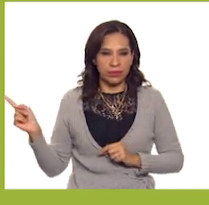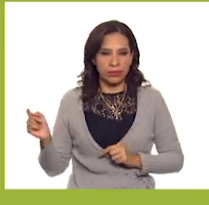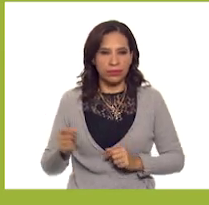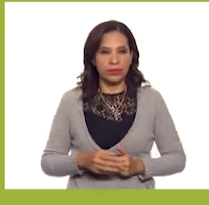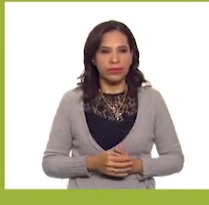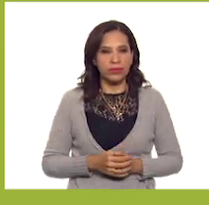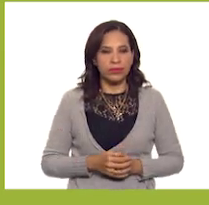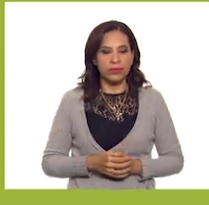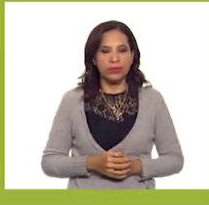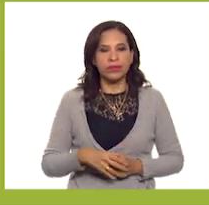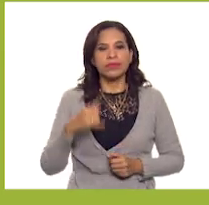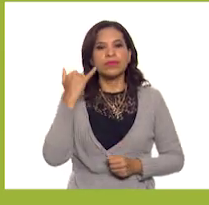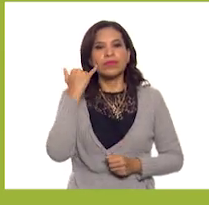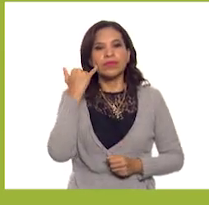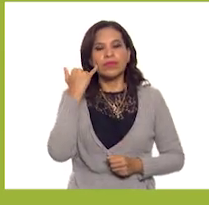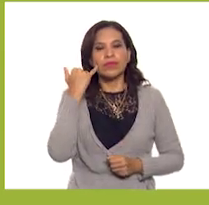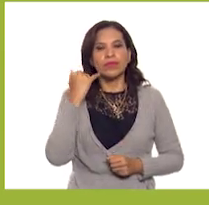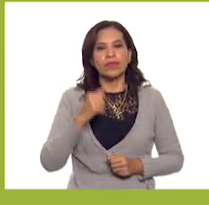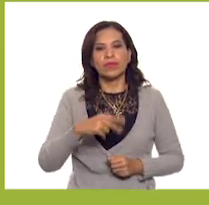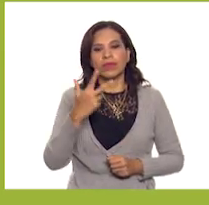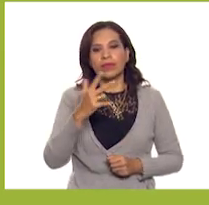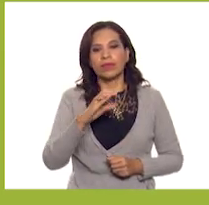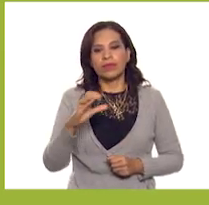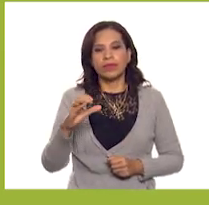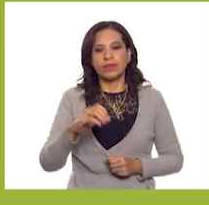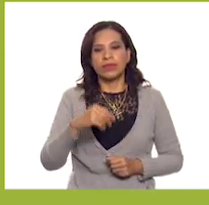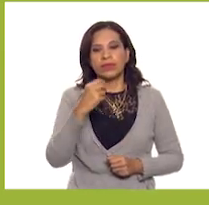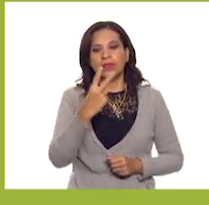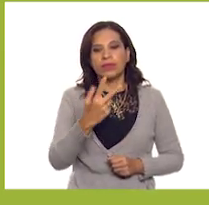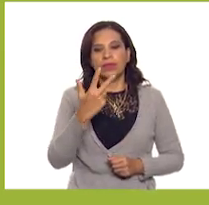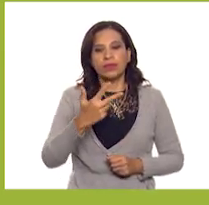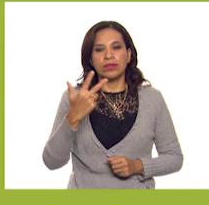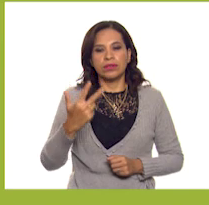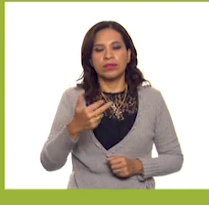@SEPMX. Teléfonos Educatel,